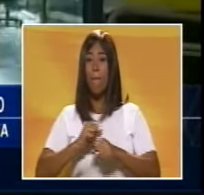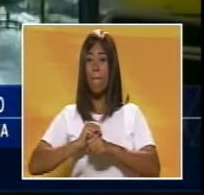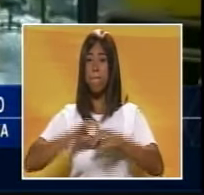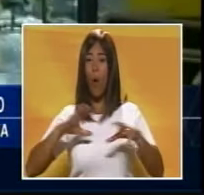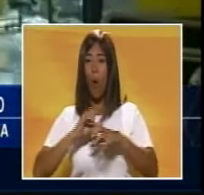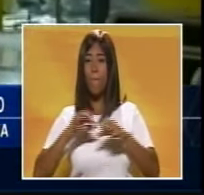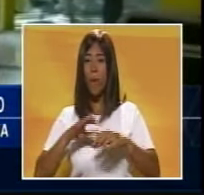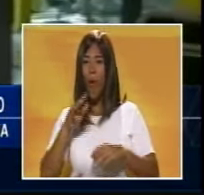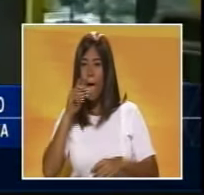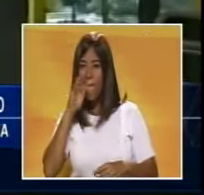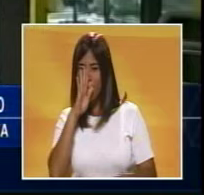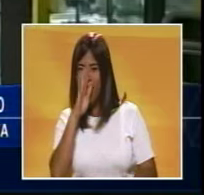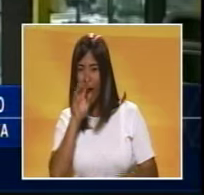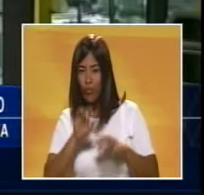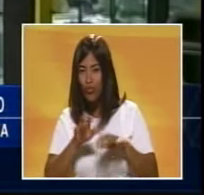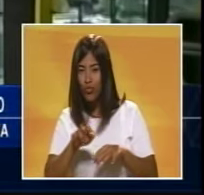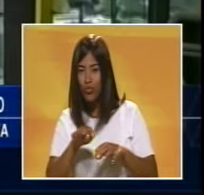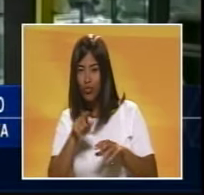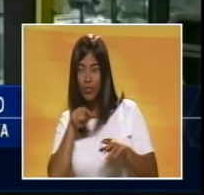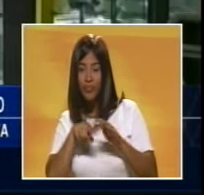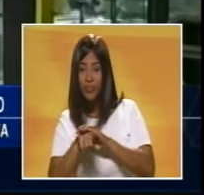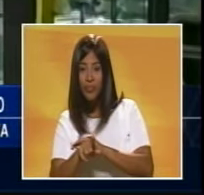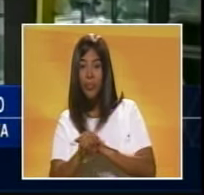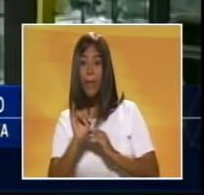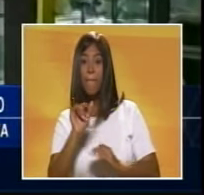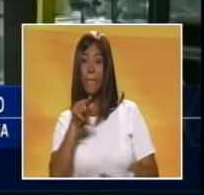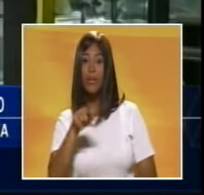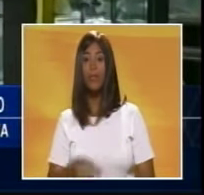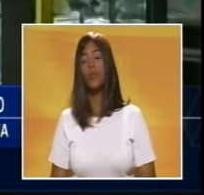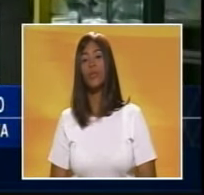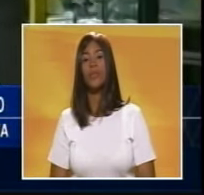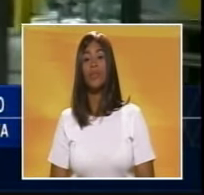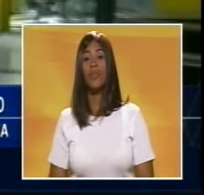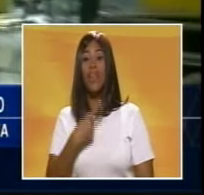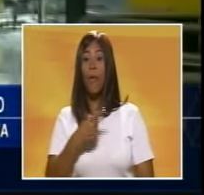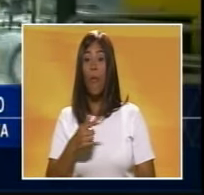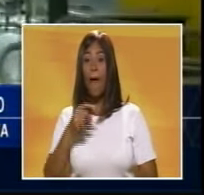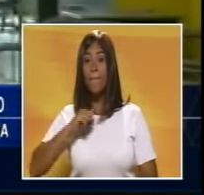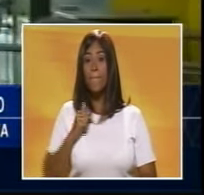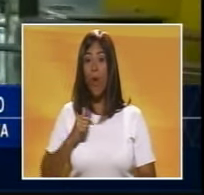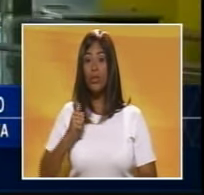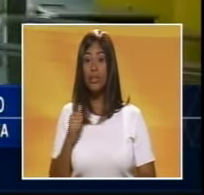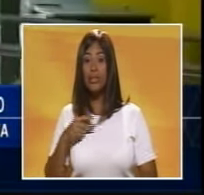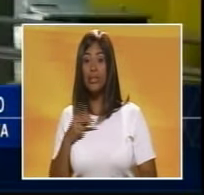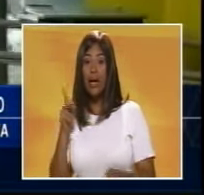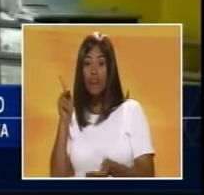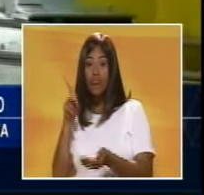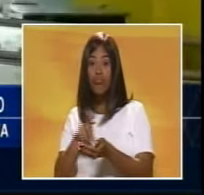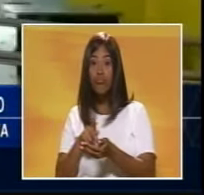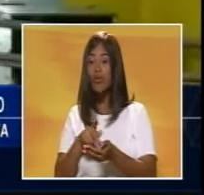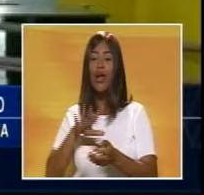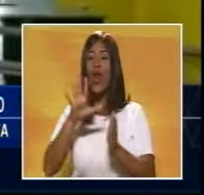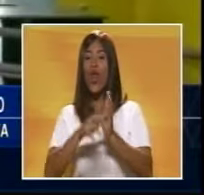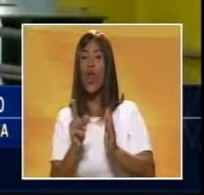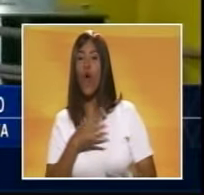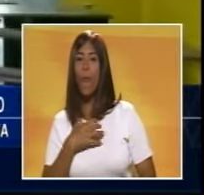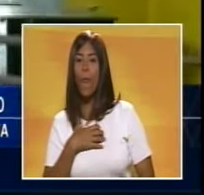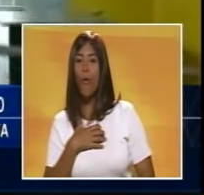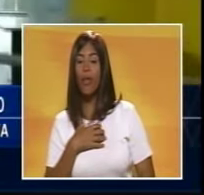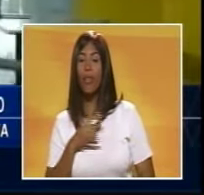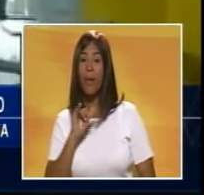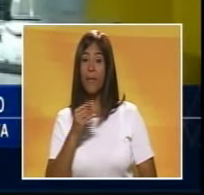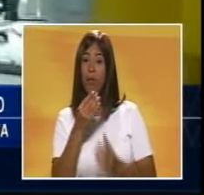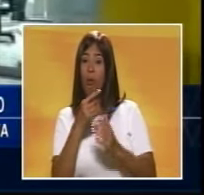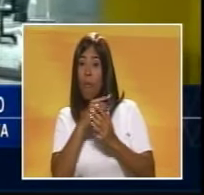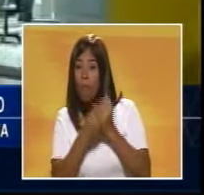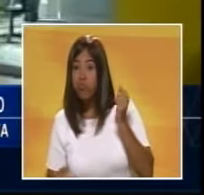cajeros electrónicos de una de las entidades bancarias, pero la llegada de la policía frustró el robo. Durante la fuga, en la